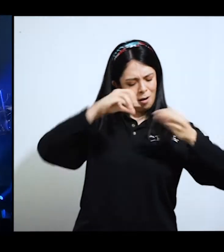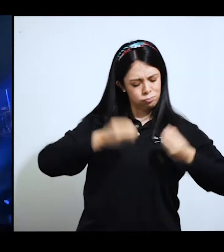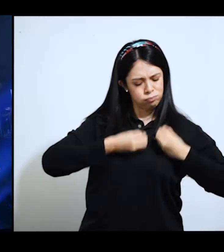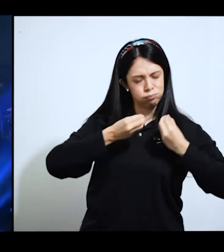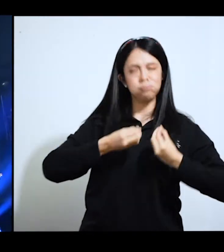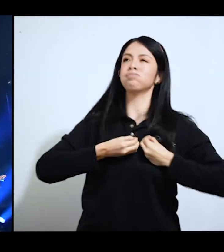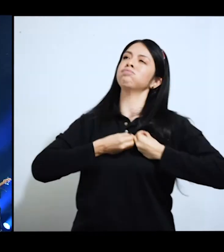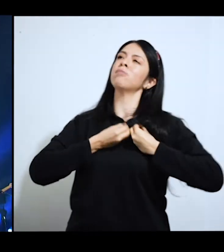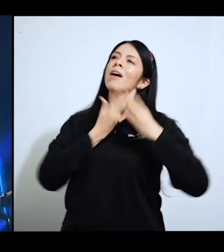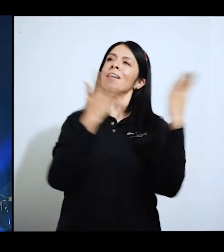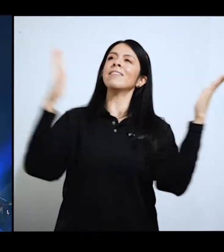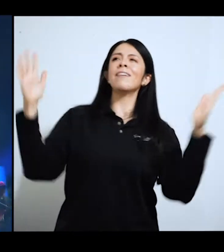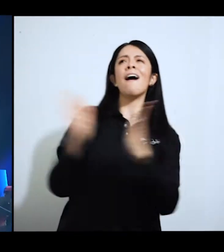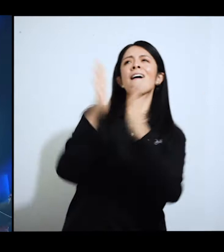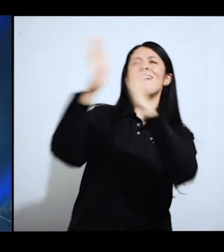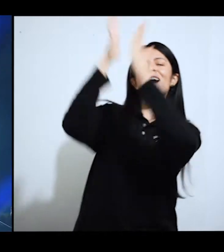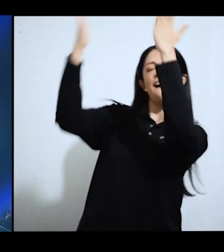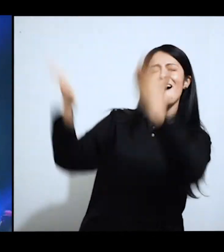mí.